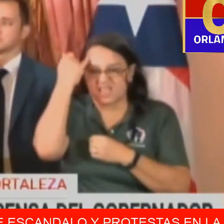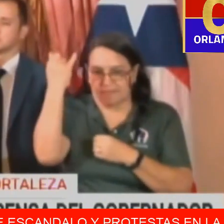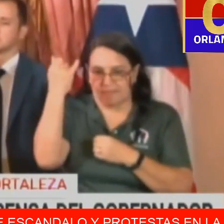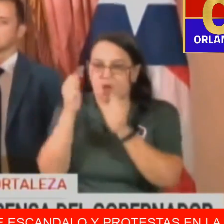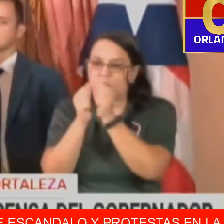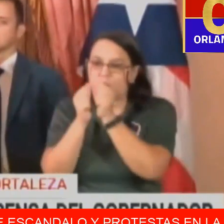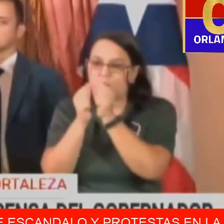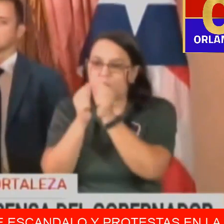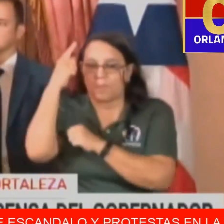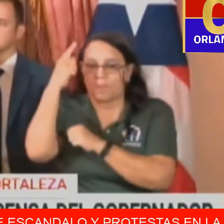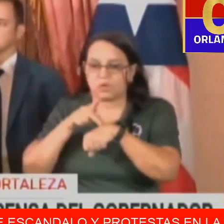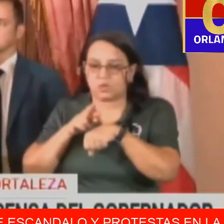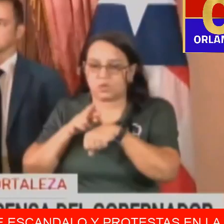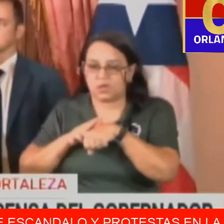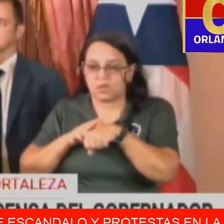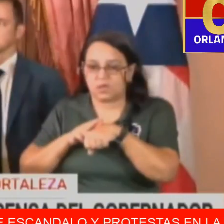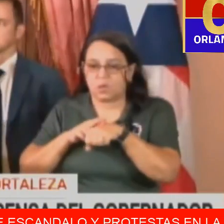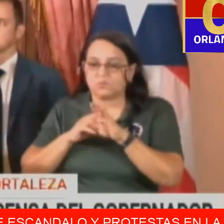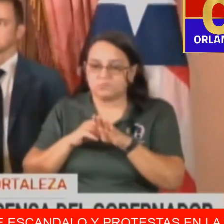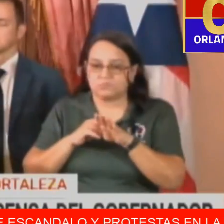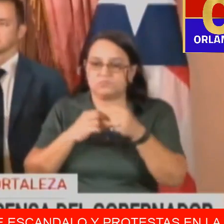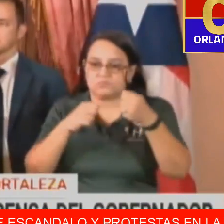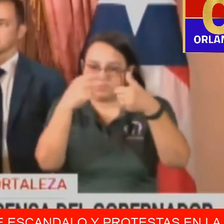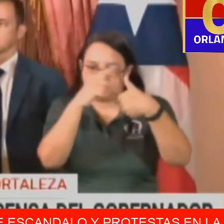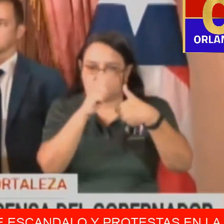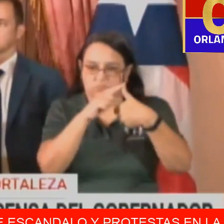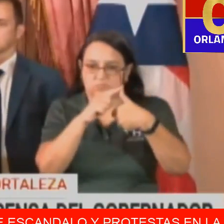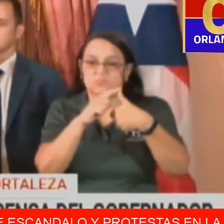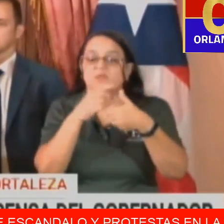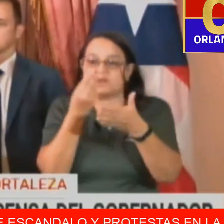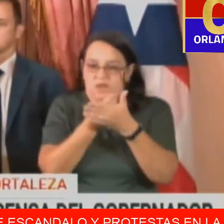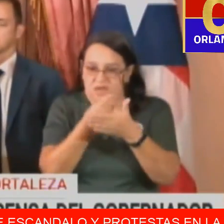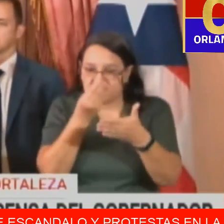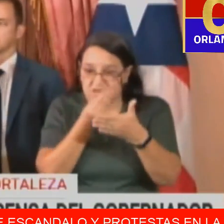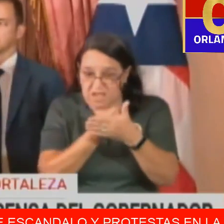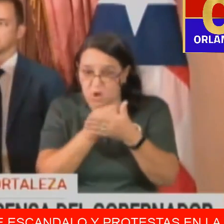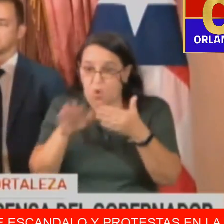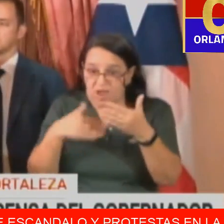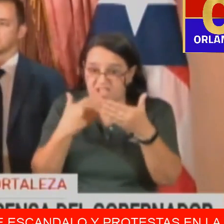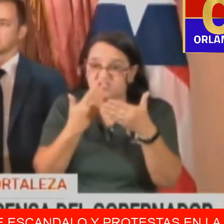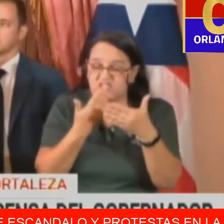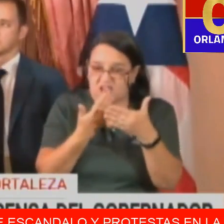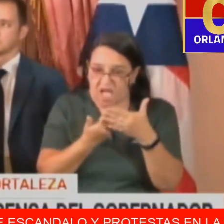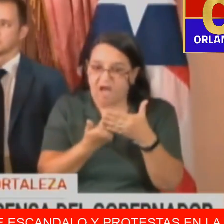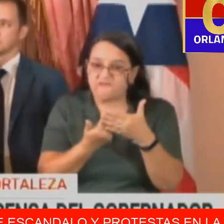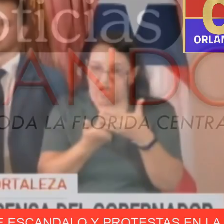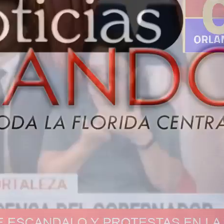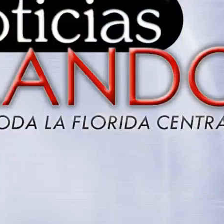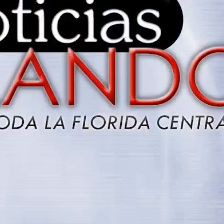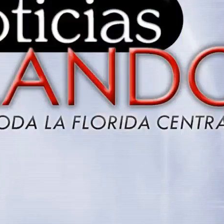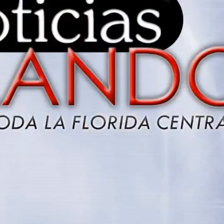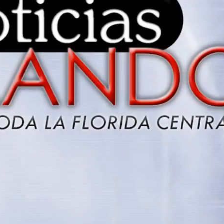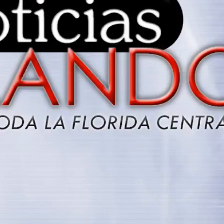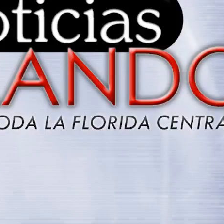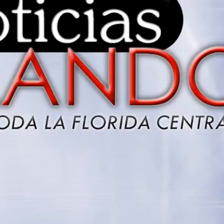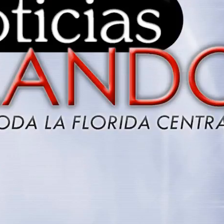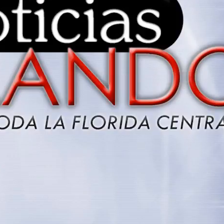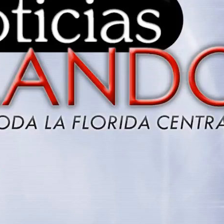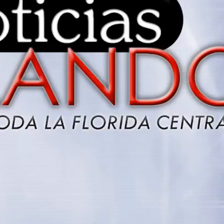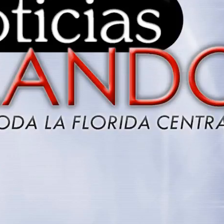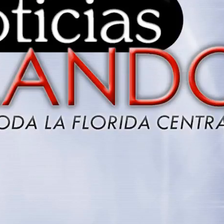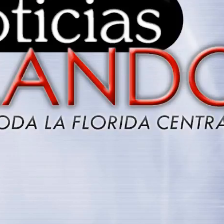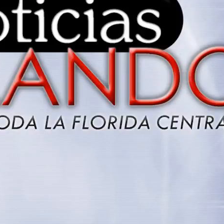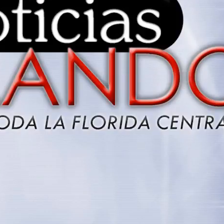Unidos por Puerto Rico tenía varias vertientes, ¿verdad? Los recursos, el dinero que llegaba, que eso se manejaba todo por